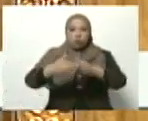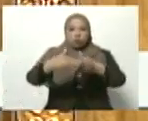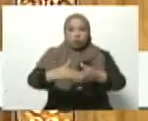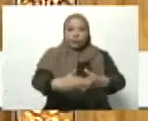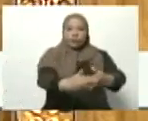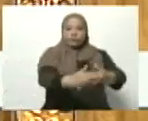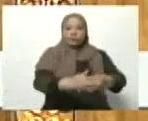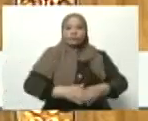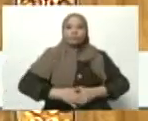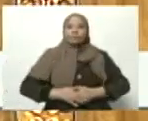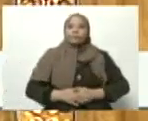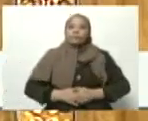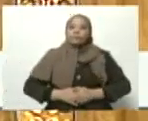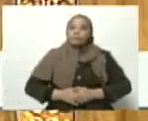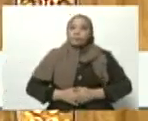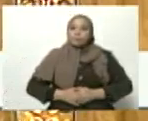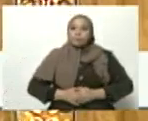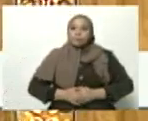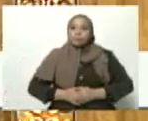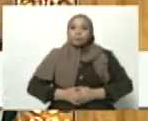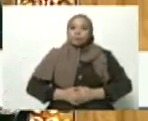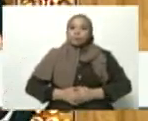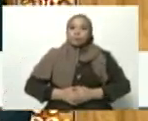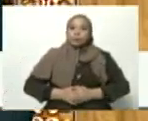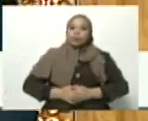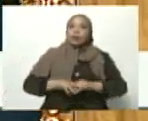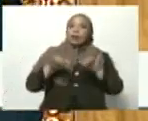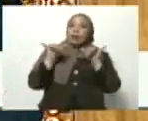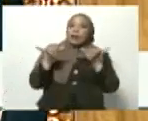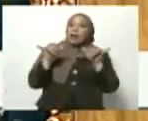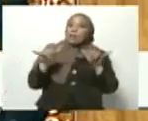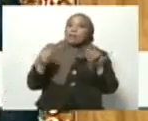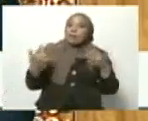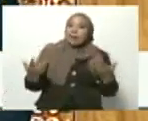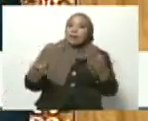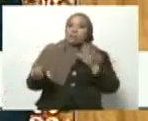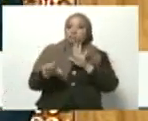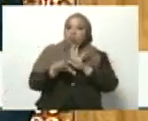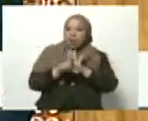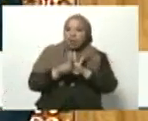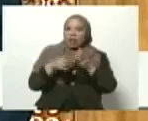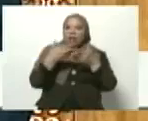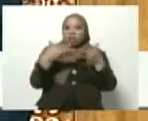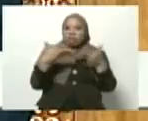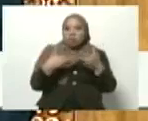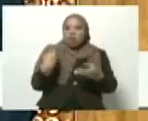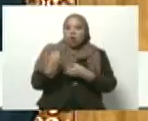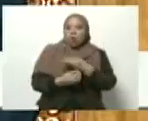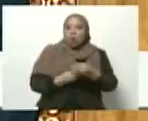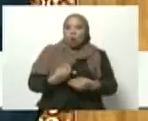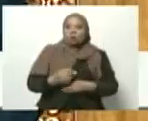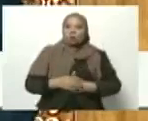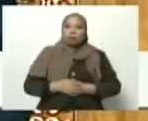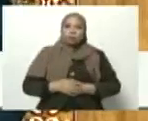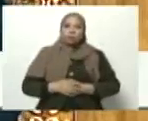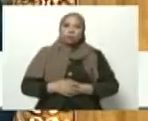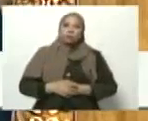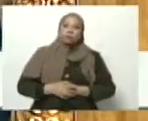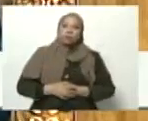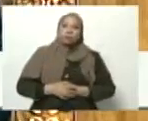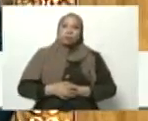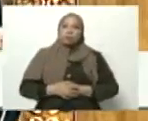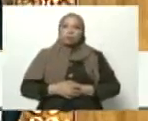Venezuela. Igual, la misma discusión, ¿cuál es la fuente legal que vamos a hacer con estos barcos?